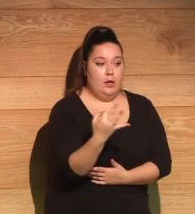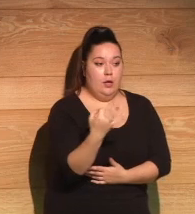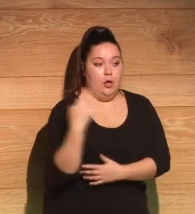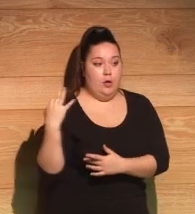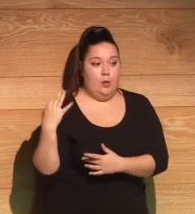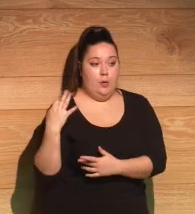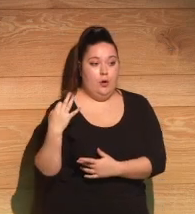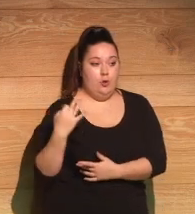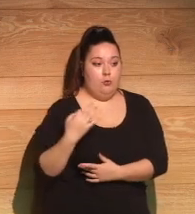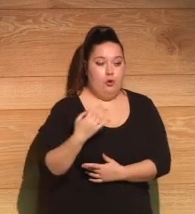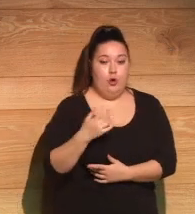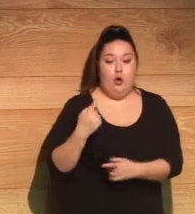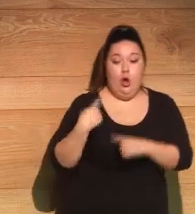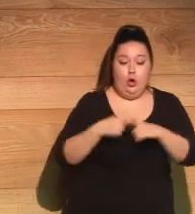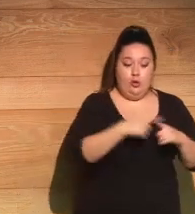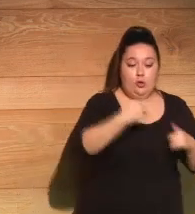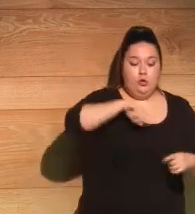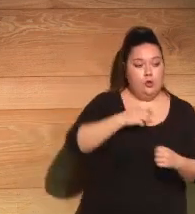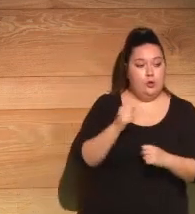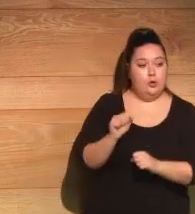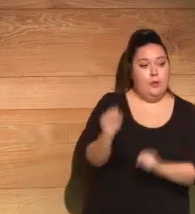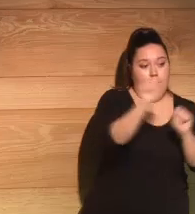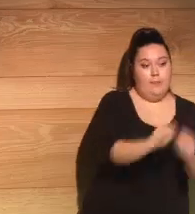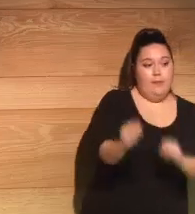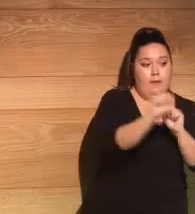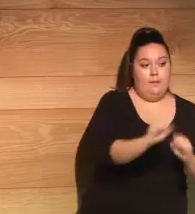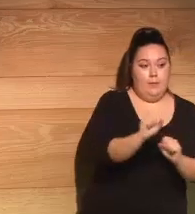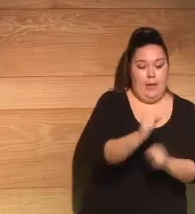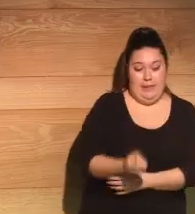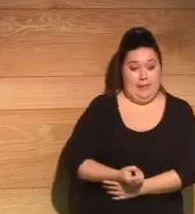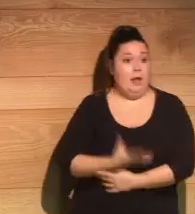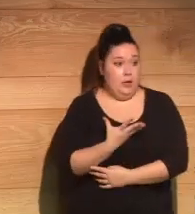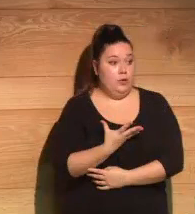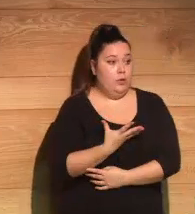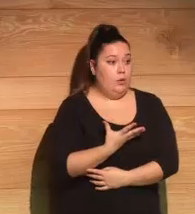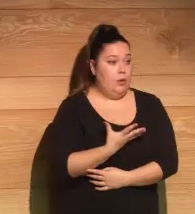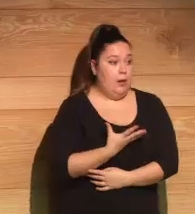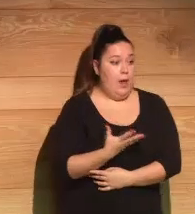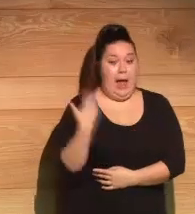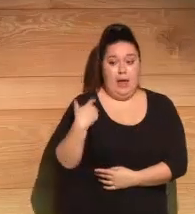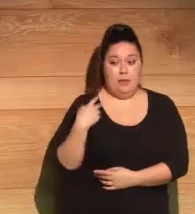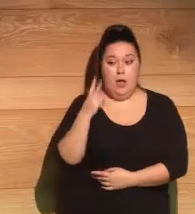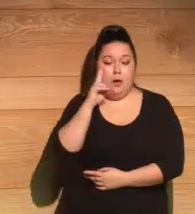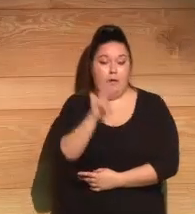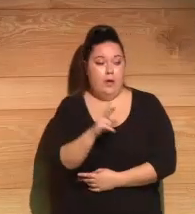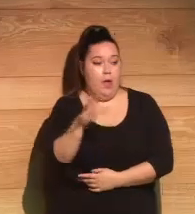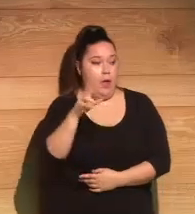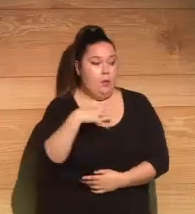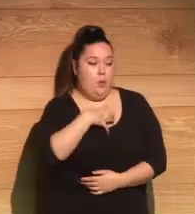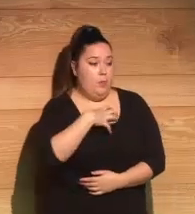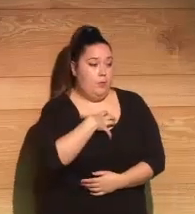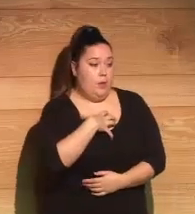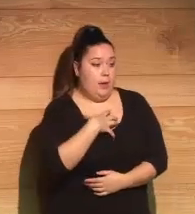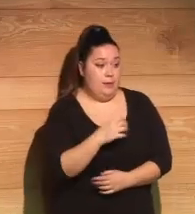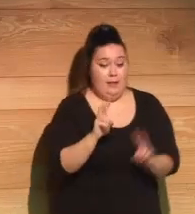muchas personas defendíamos, que es que el talento es masivo. Y eso antes no se podía ver. Antes la esfera pública del